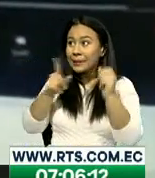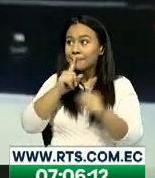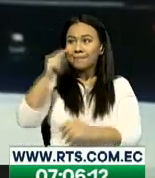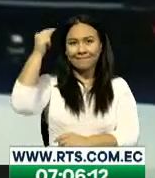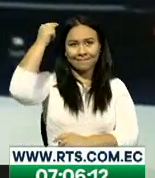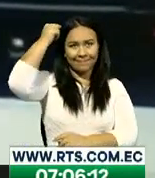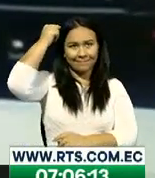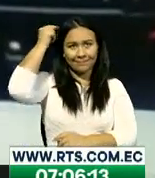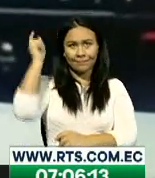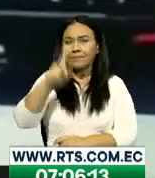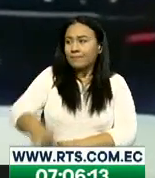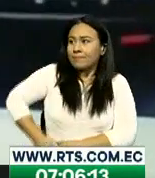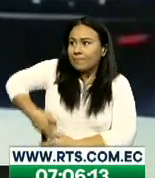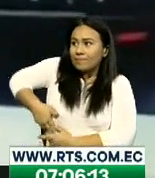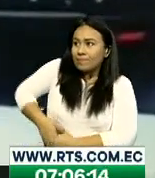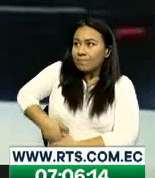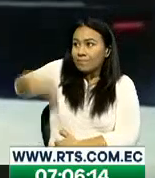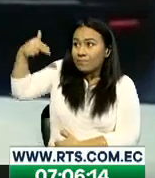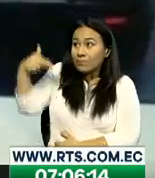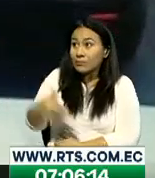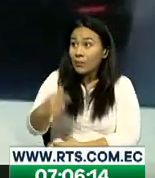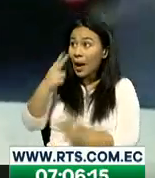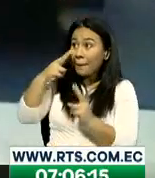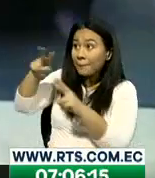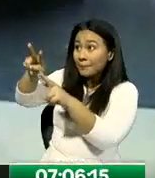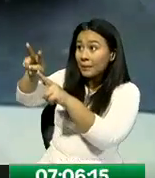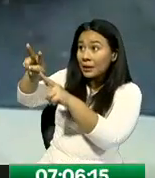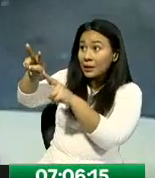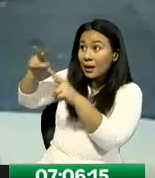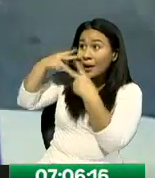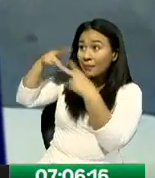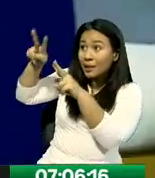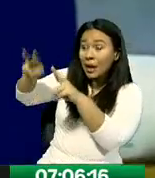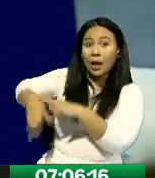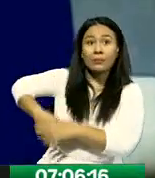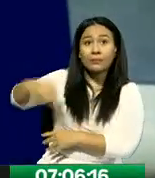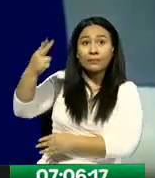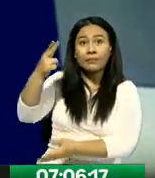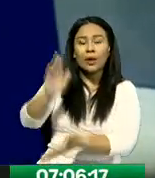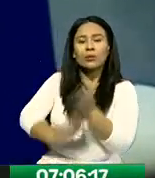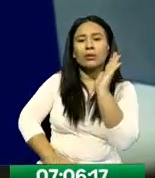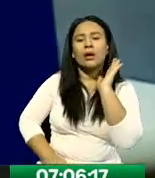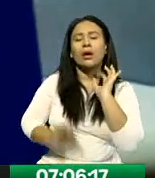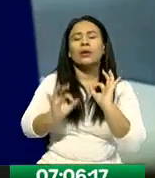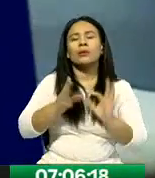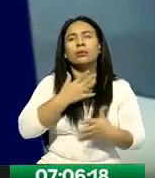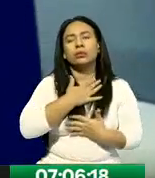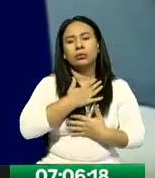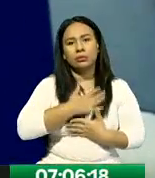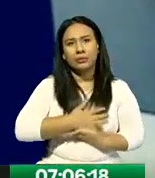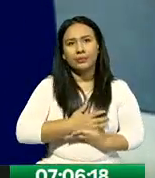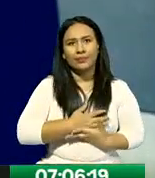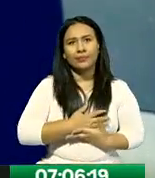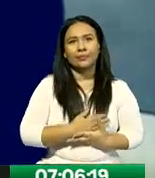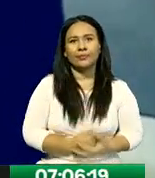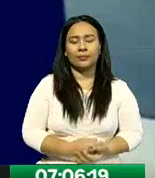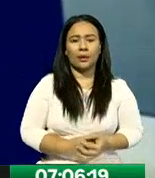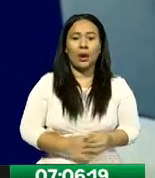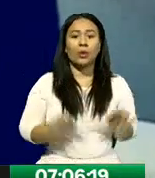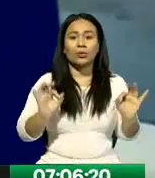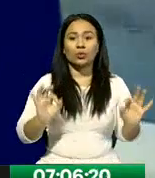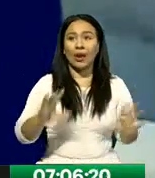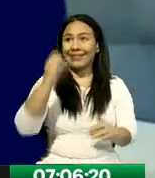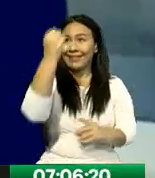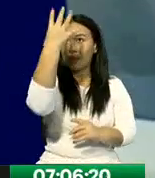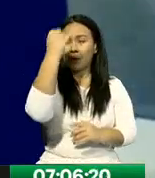ubiquen. Y ahí sí, miren cómo lo va a abordar. Se saca lo que parece ser un arma, pero se quedó en el intento porque afortunadamente